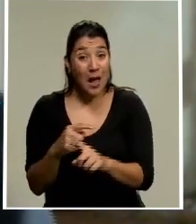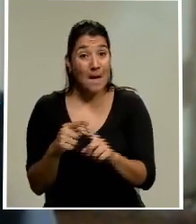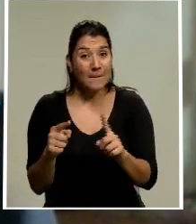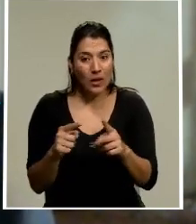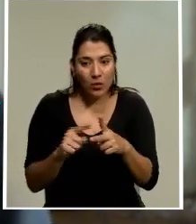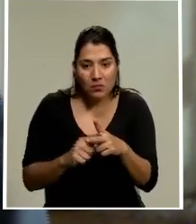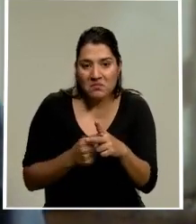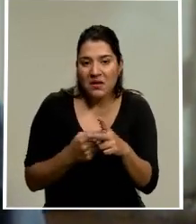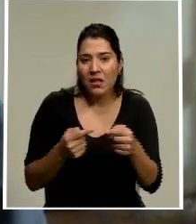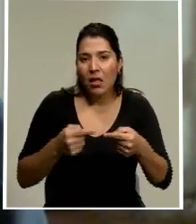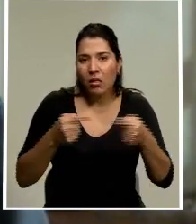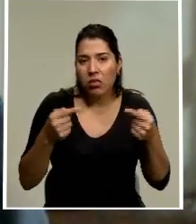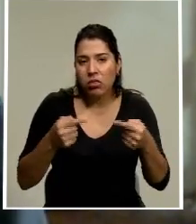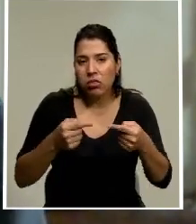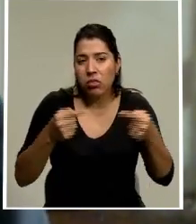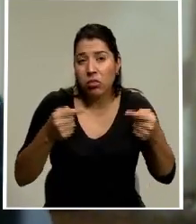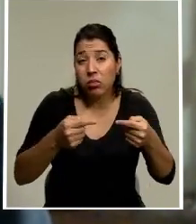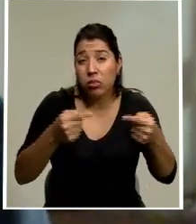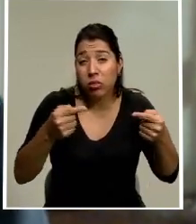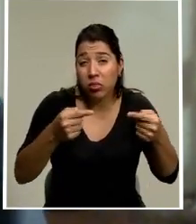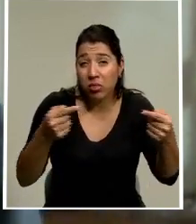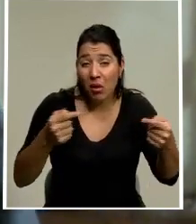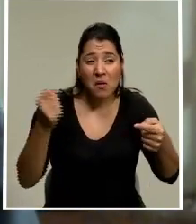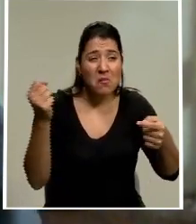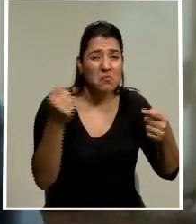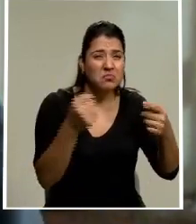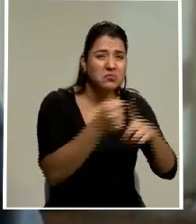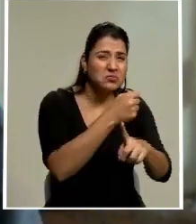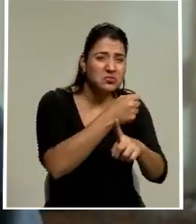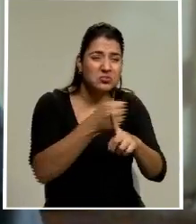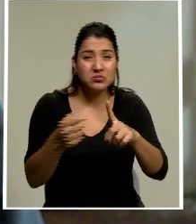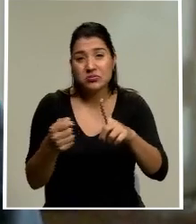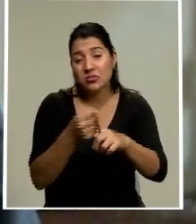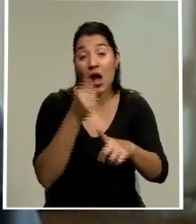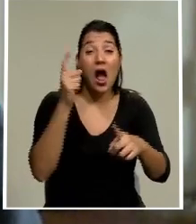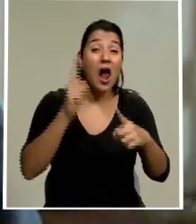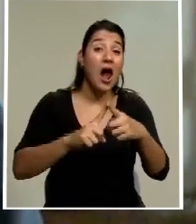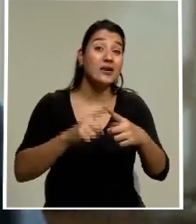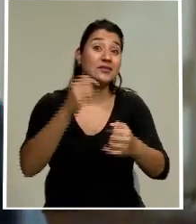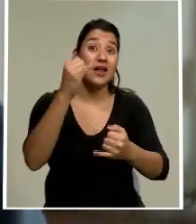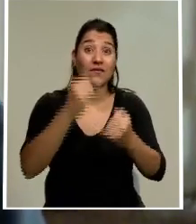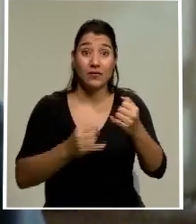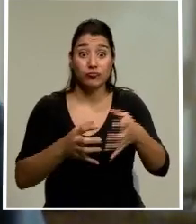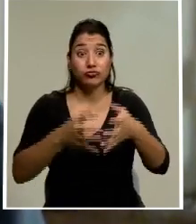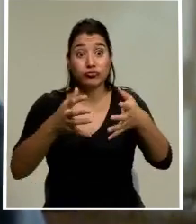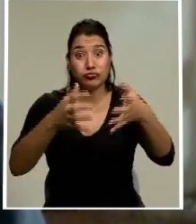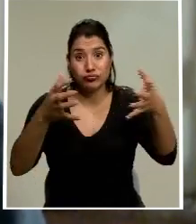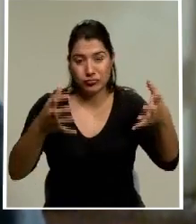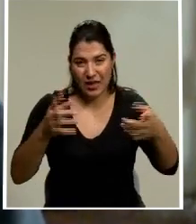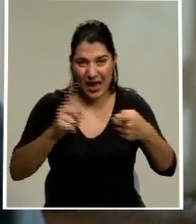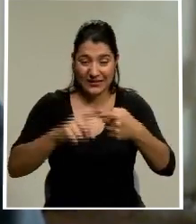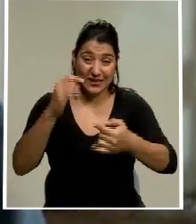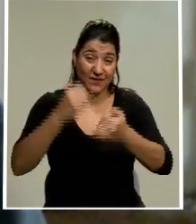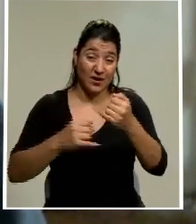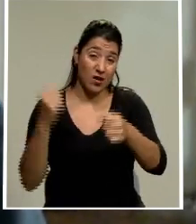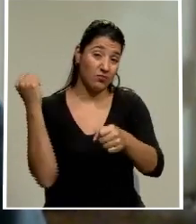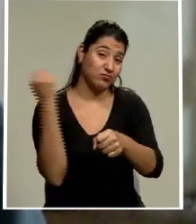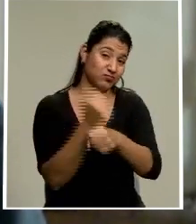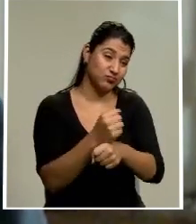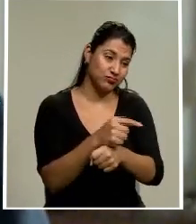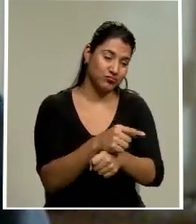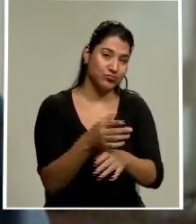terminar lamentablemente en la muerte de la víctima y particularmente en las víctimas